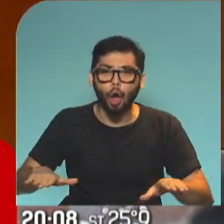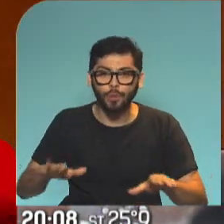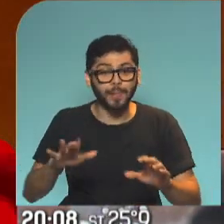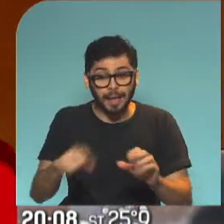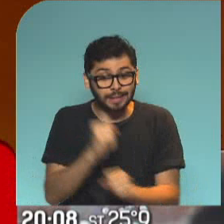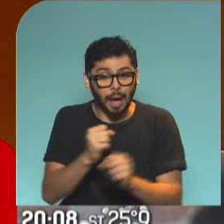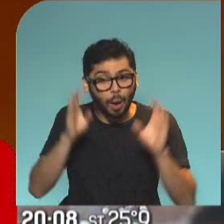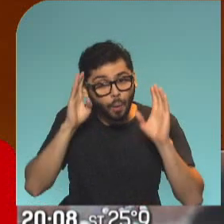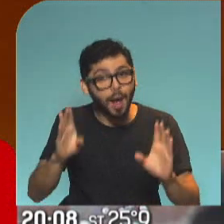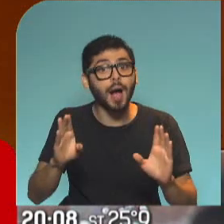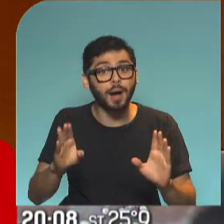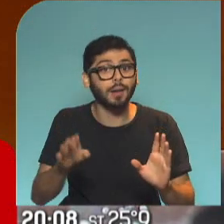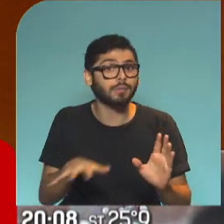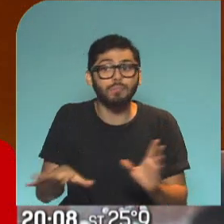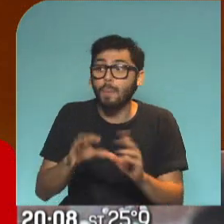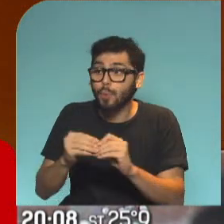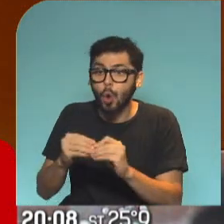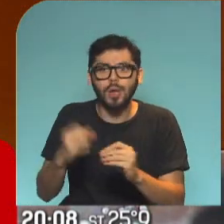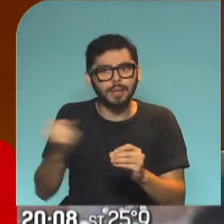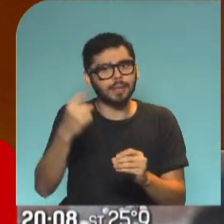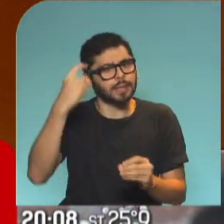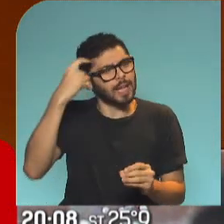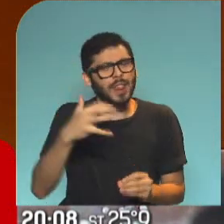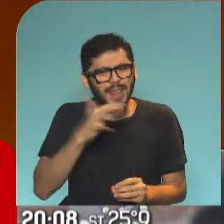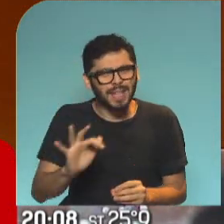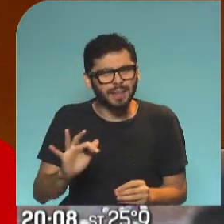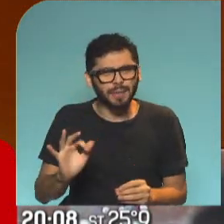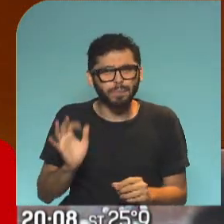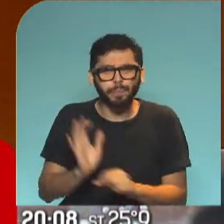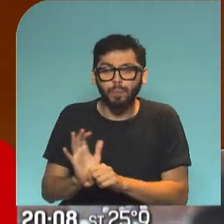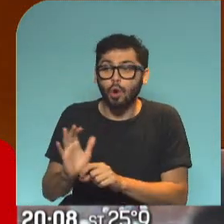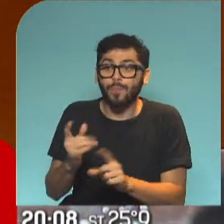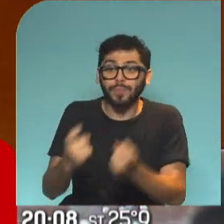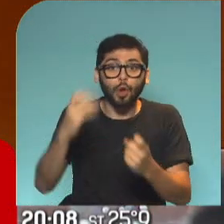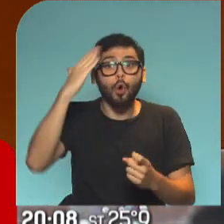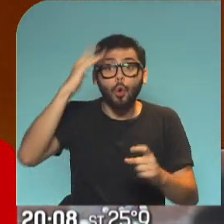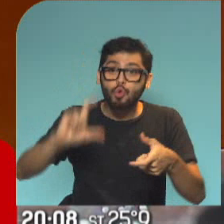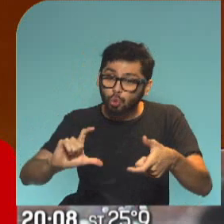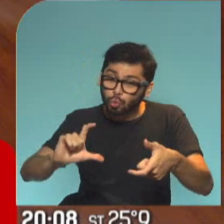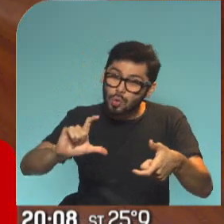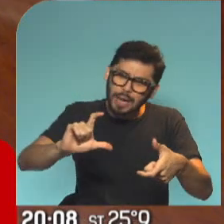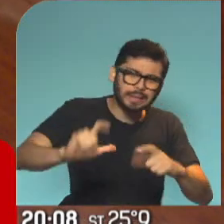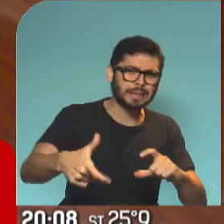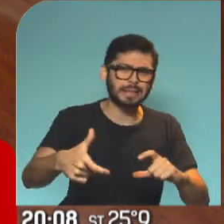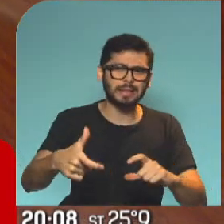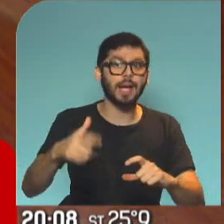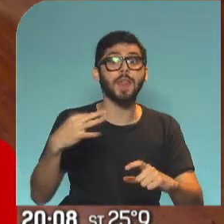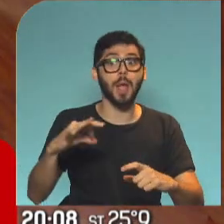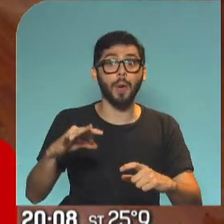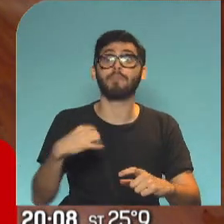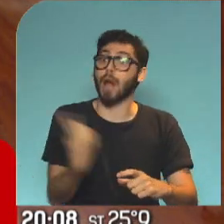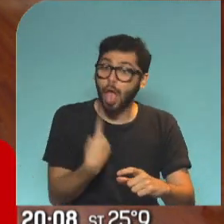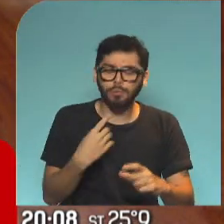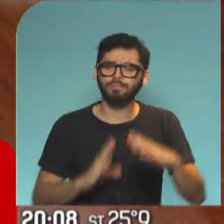la escuela entendiendo estos problemas es un cambio cultural que estamos dando y que debemos dar y es prioritario para